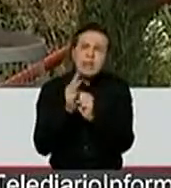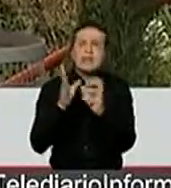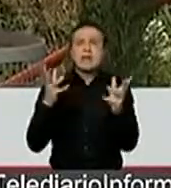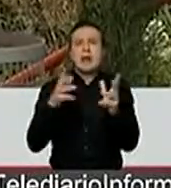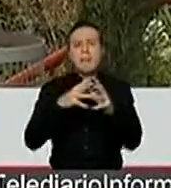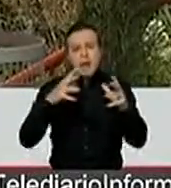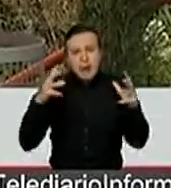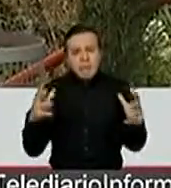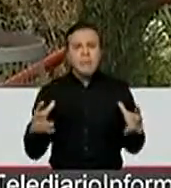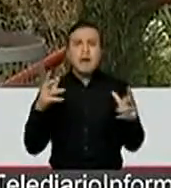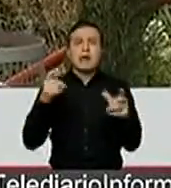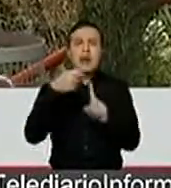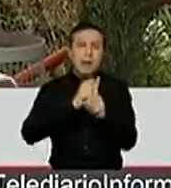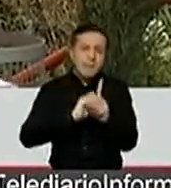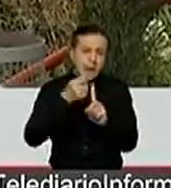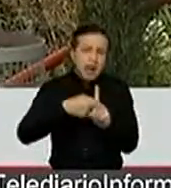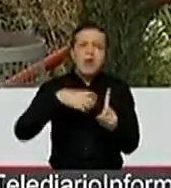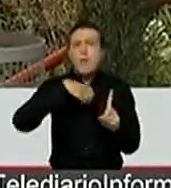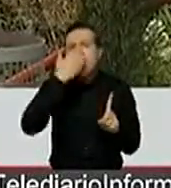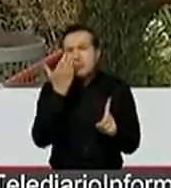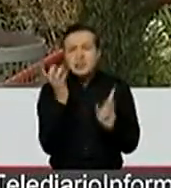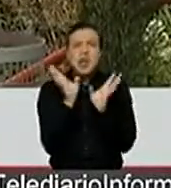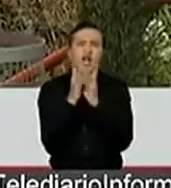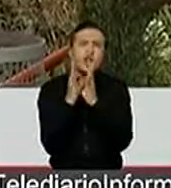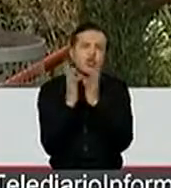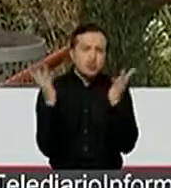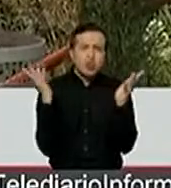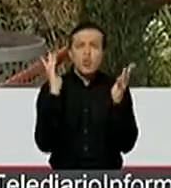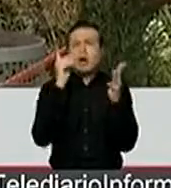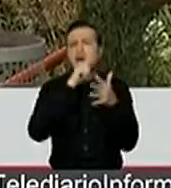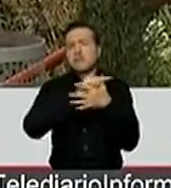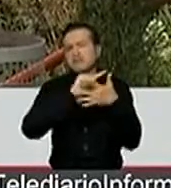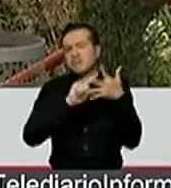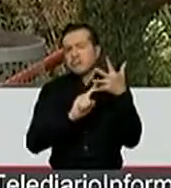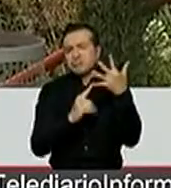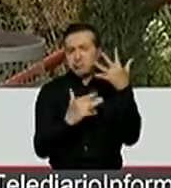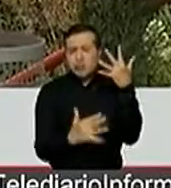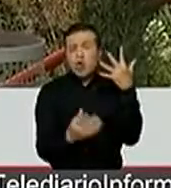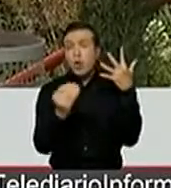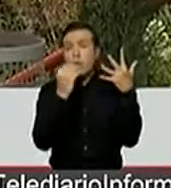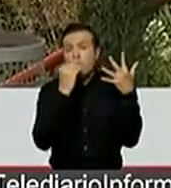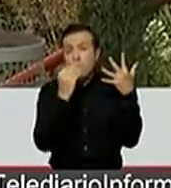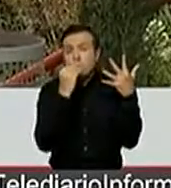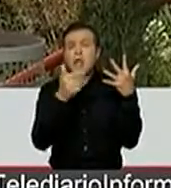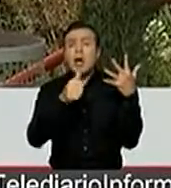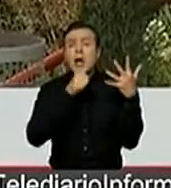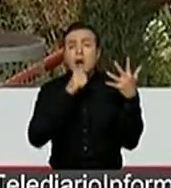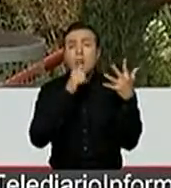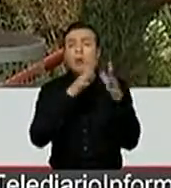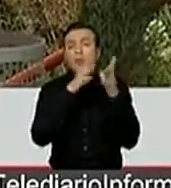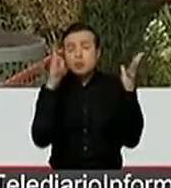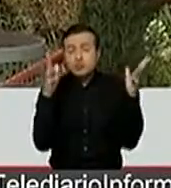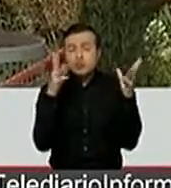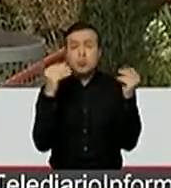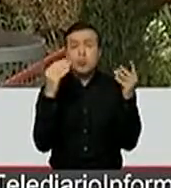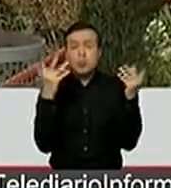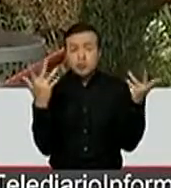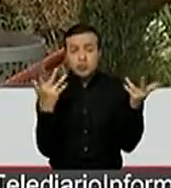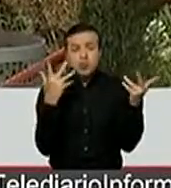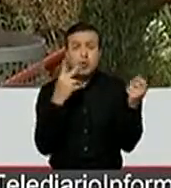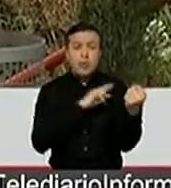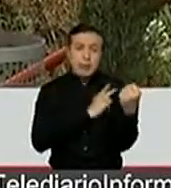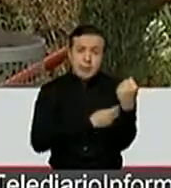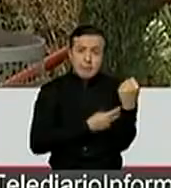naranjas, plátanos, manzanas, lechugas, acelga, alimentos ricos en agua, alimentos que son también ricos en